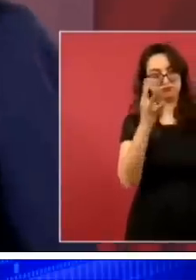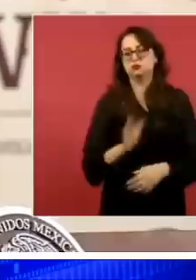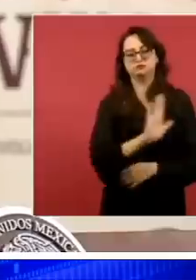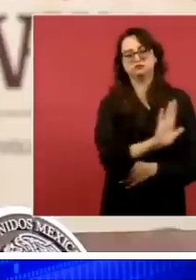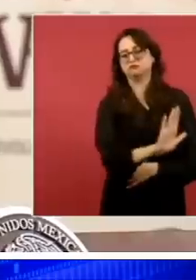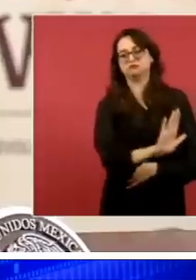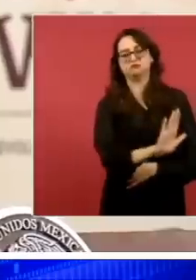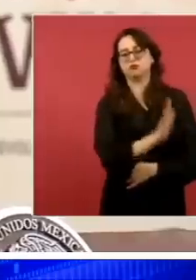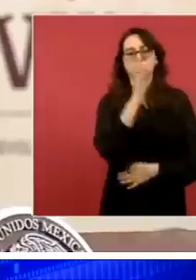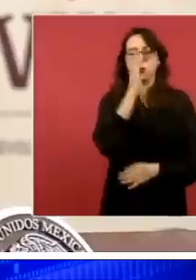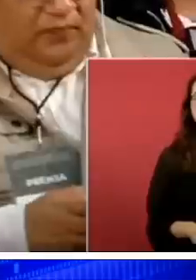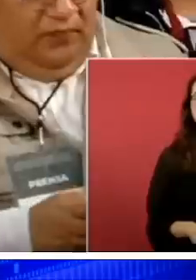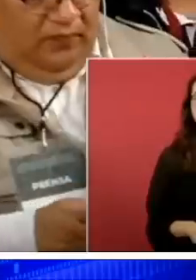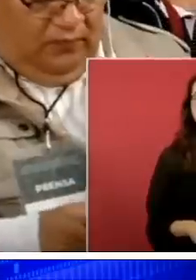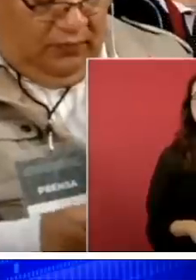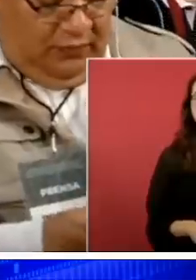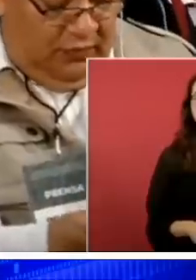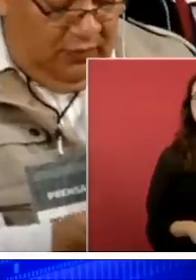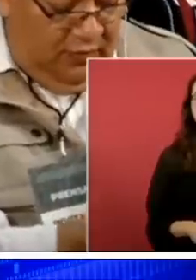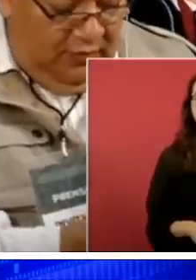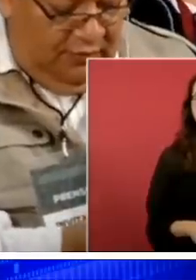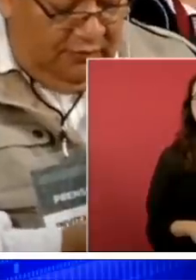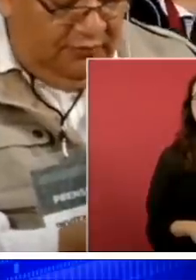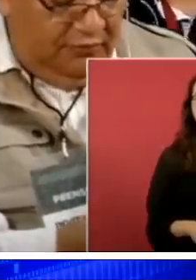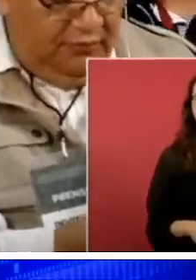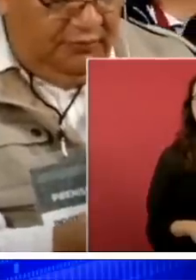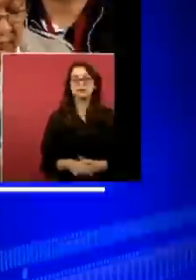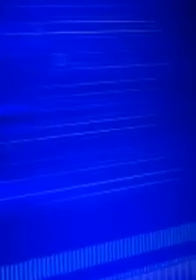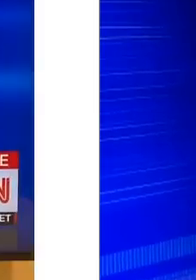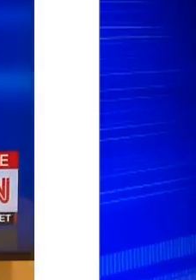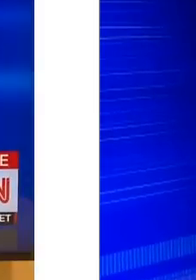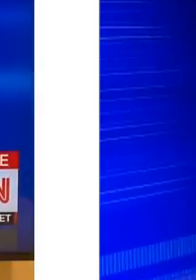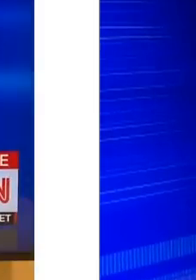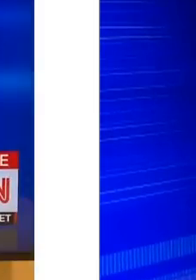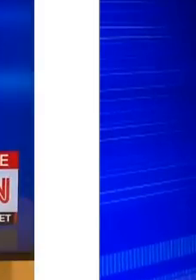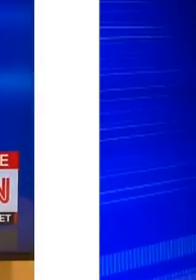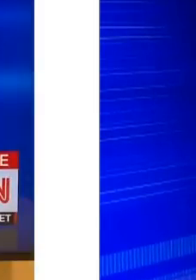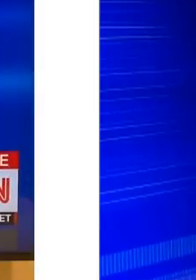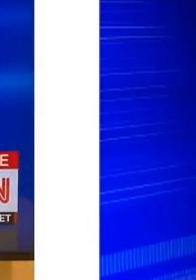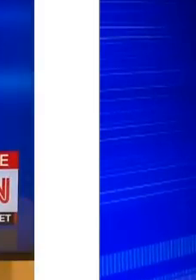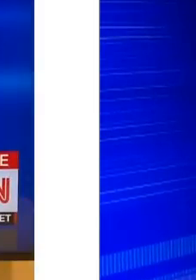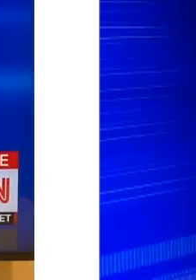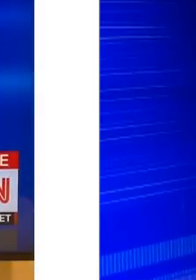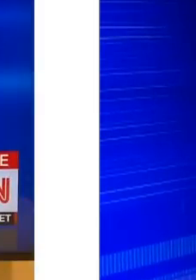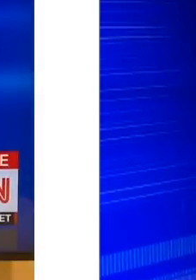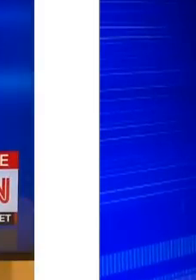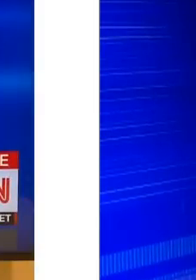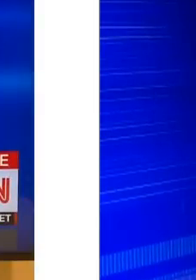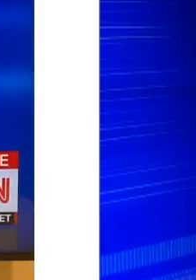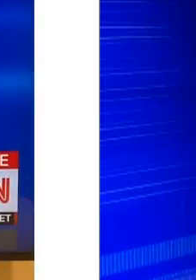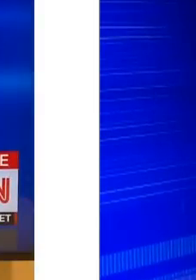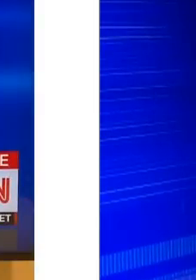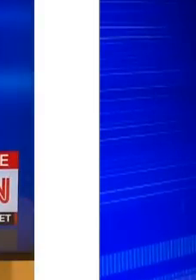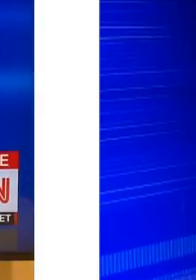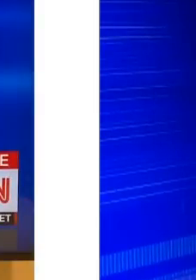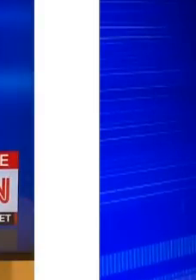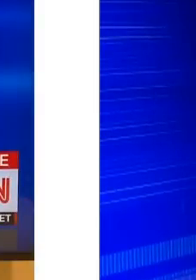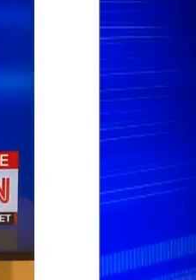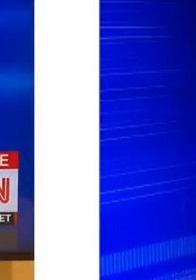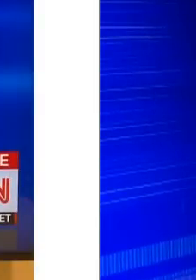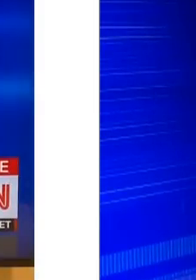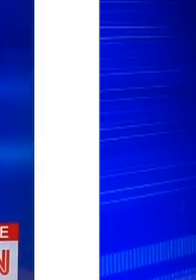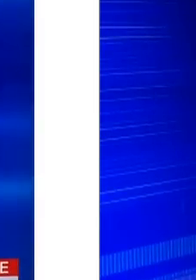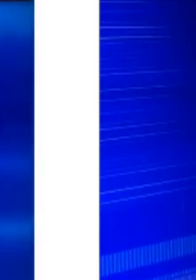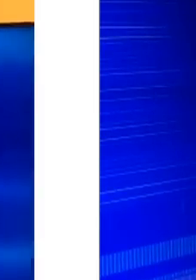Jorge Ramos, que ayer no solo apareció en su canal, sino también estuvo acompañando a otros personajes como este señor